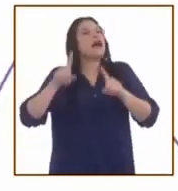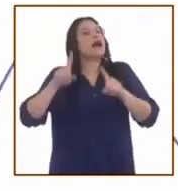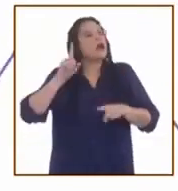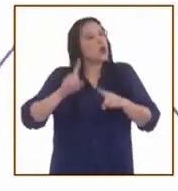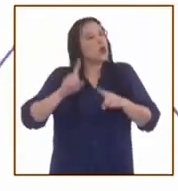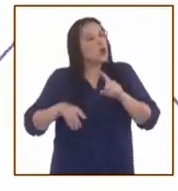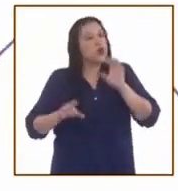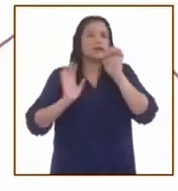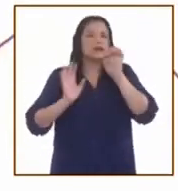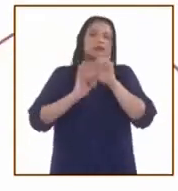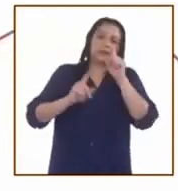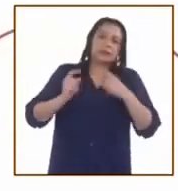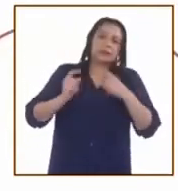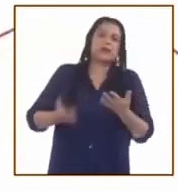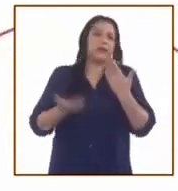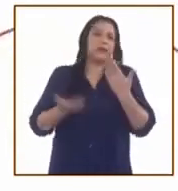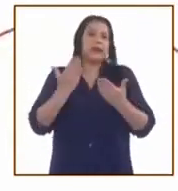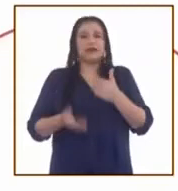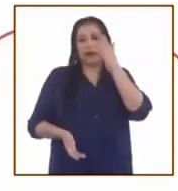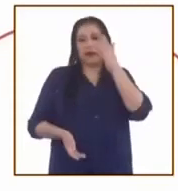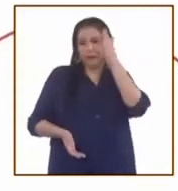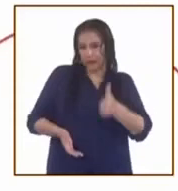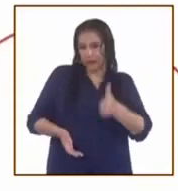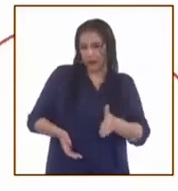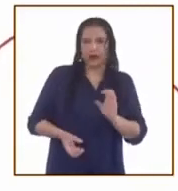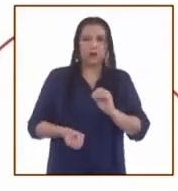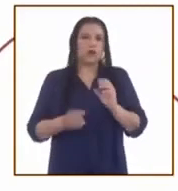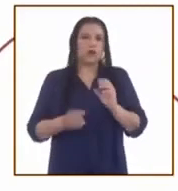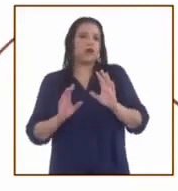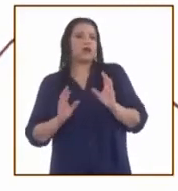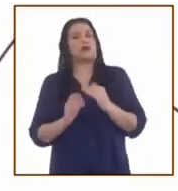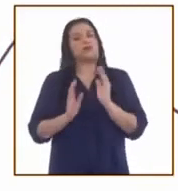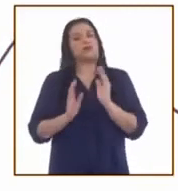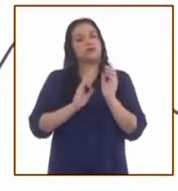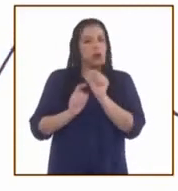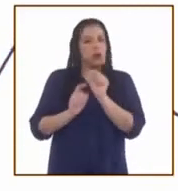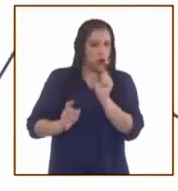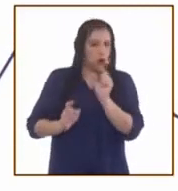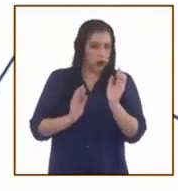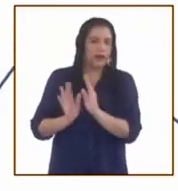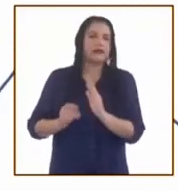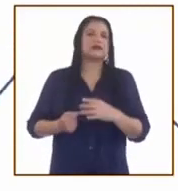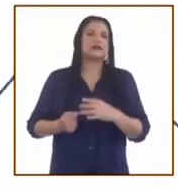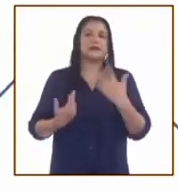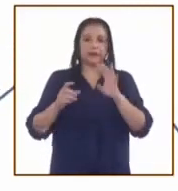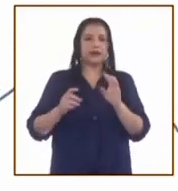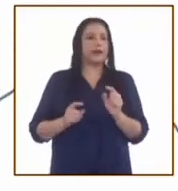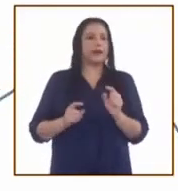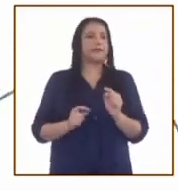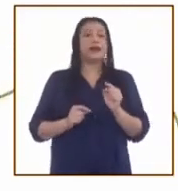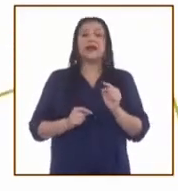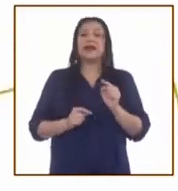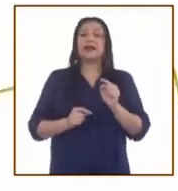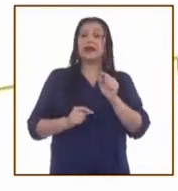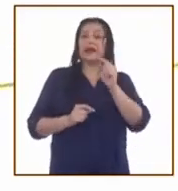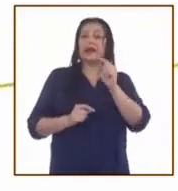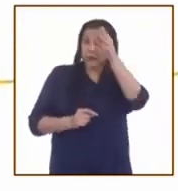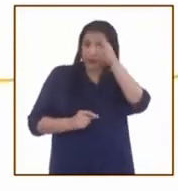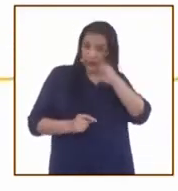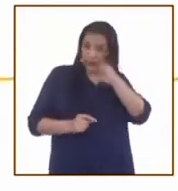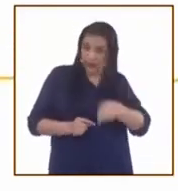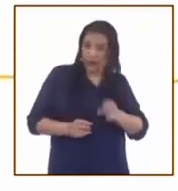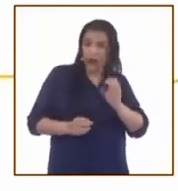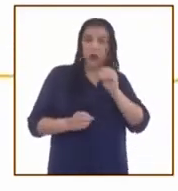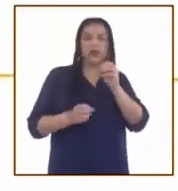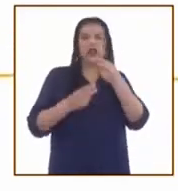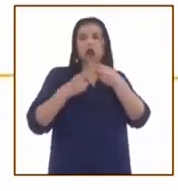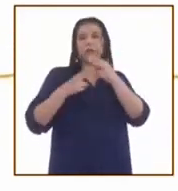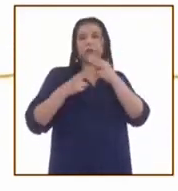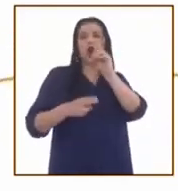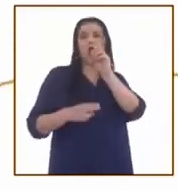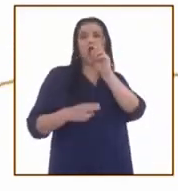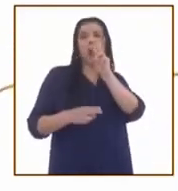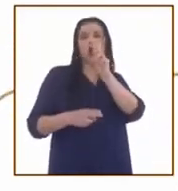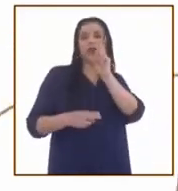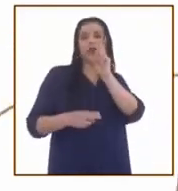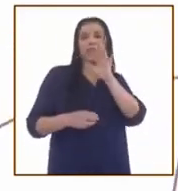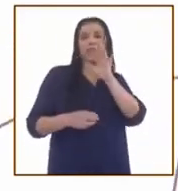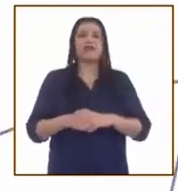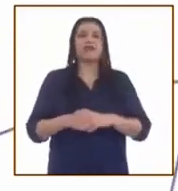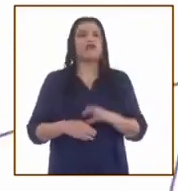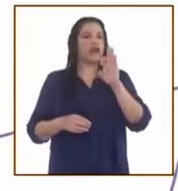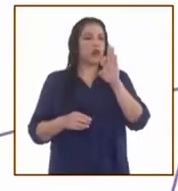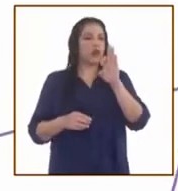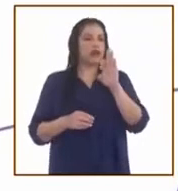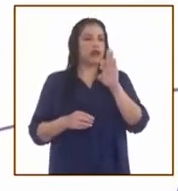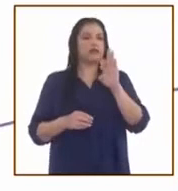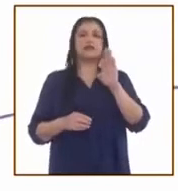casos puede ir en el eje vertical o eje de ordenadas. Ya las tracé y al eje vertical o de ordenadas lo voy a llamar